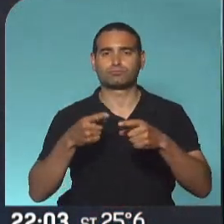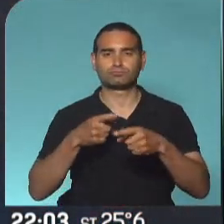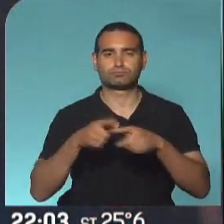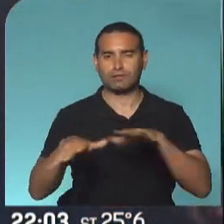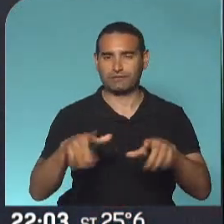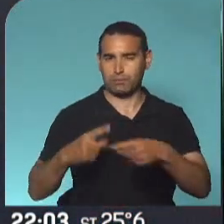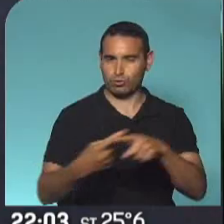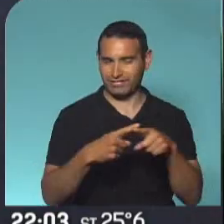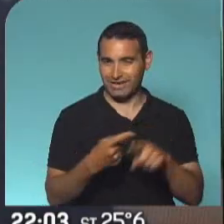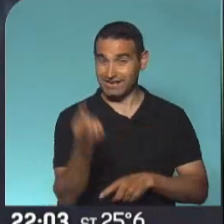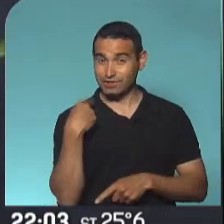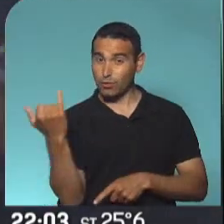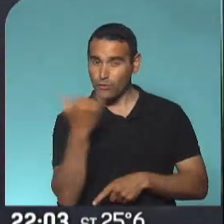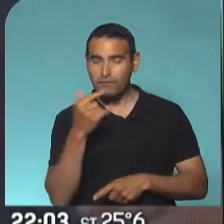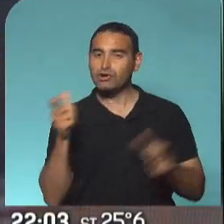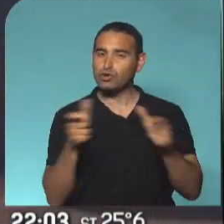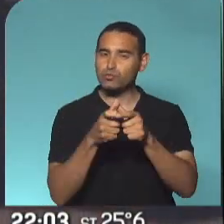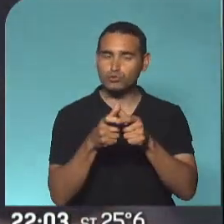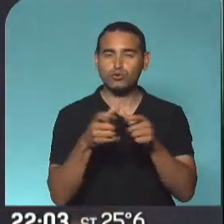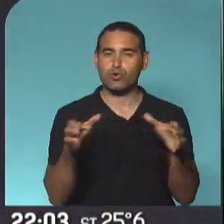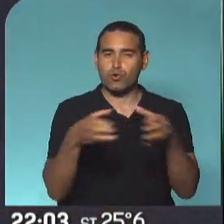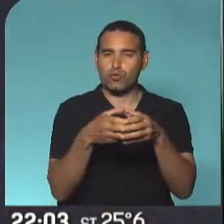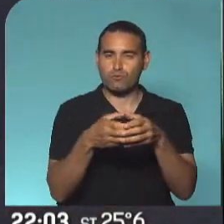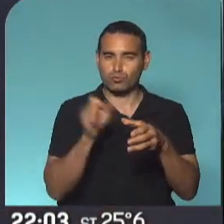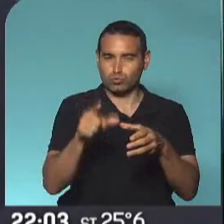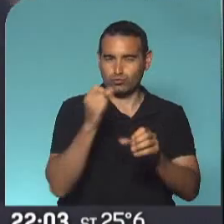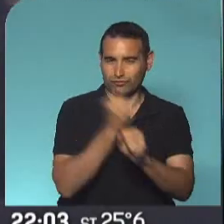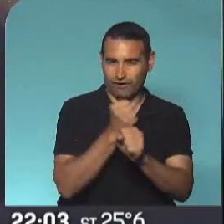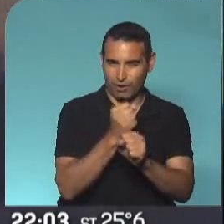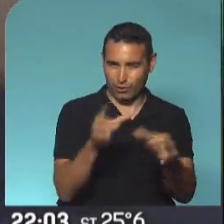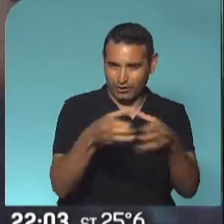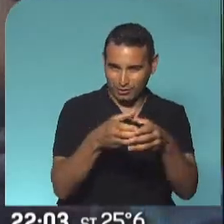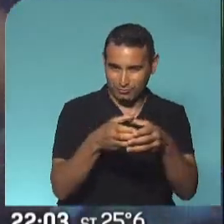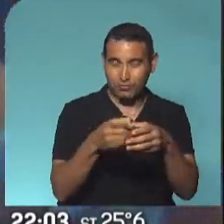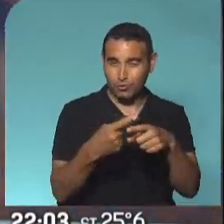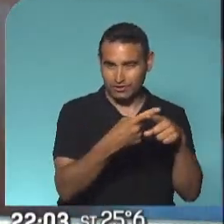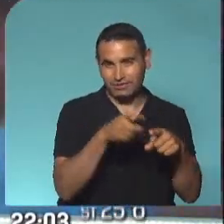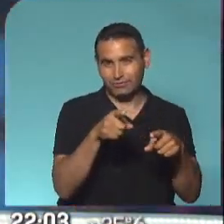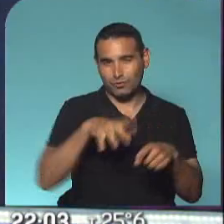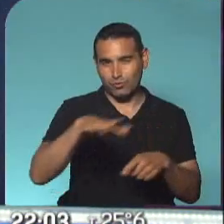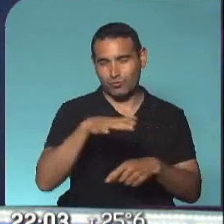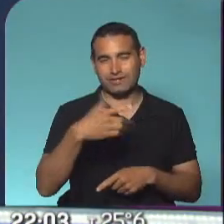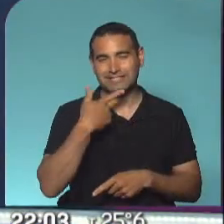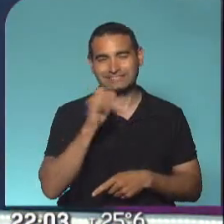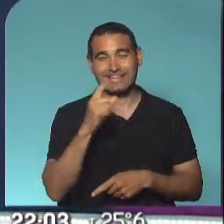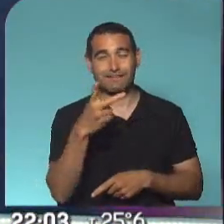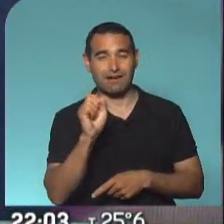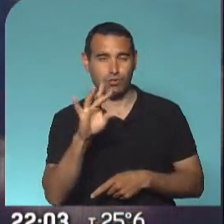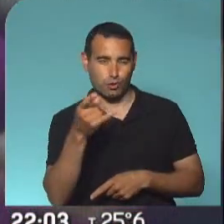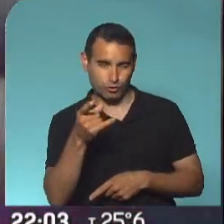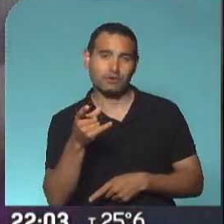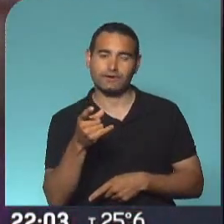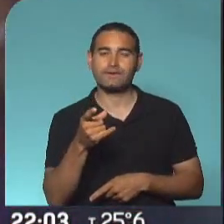14, encabezó una reunión con la junta directiva de su partido, el Partido de los Trabajadores, en Salvador, Bahía. No por casualidad de